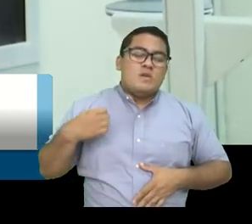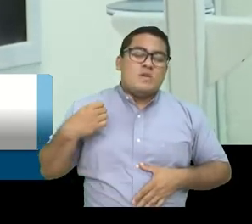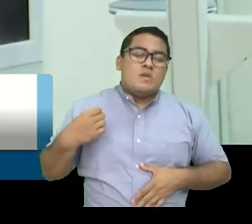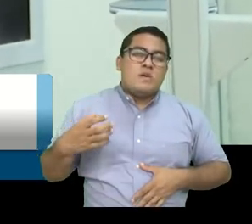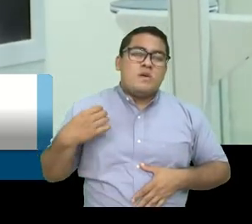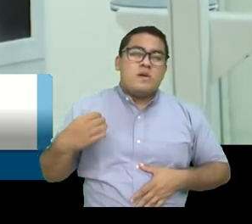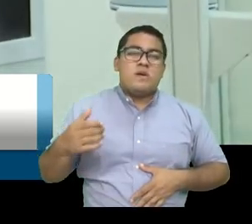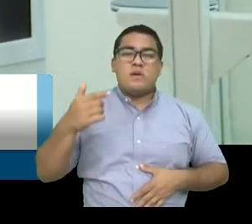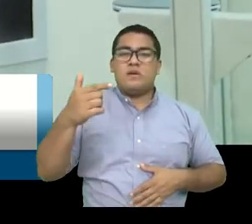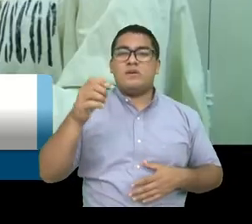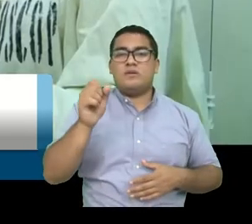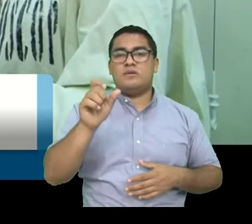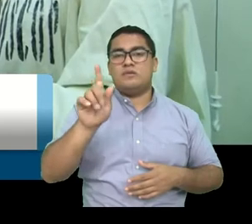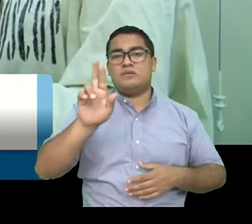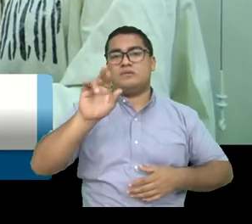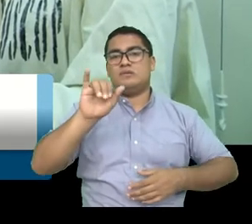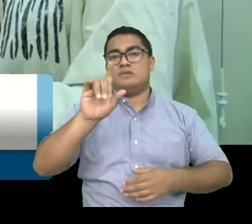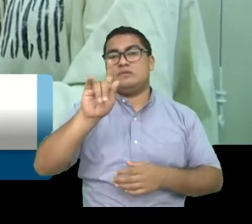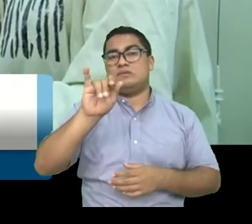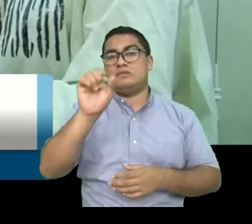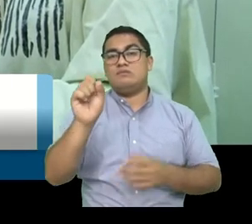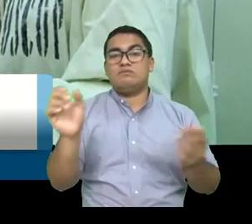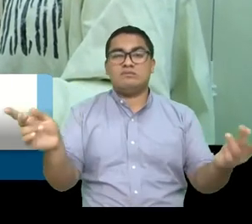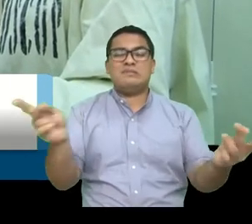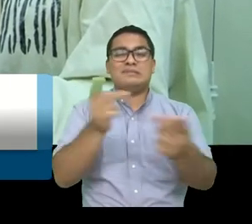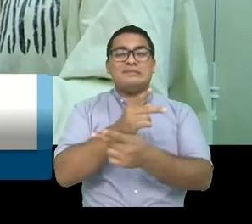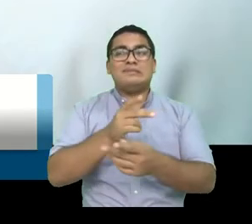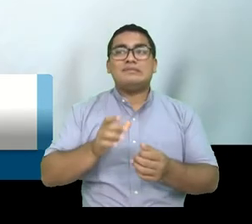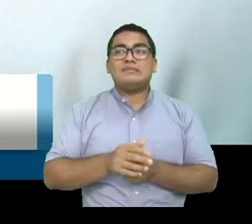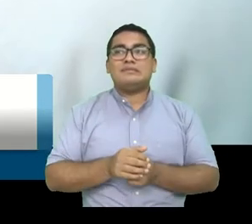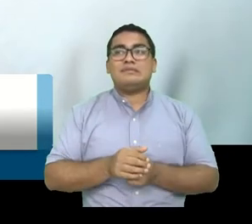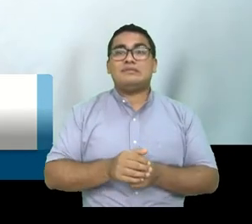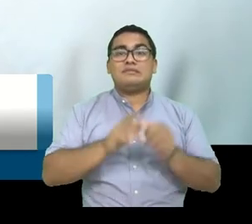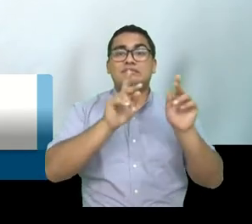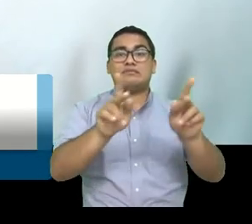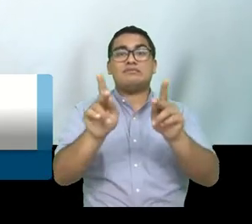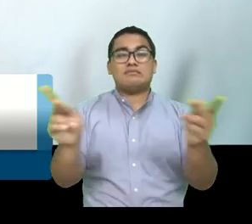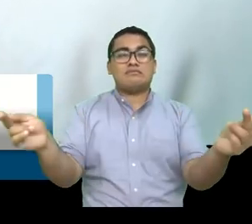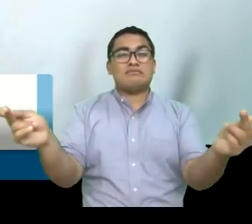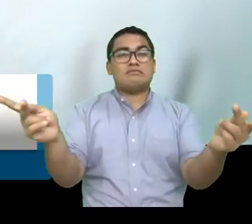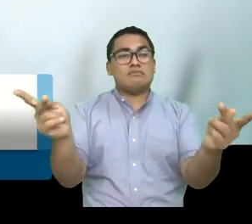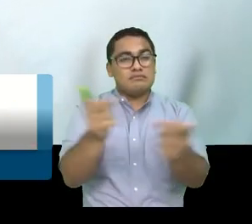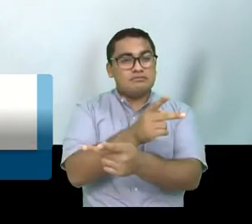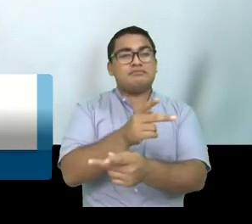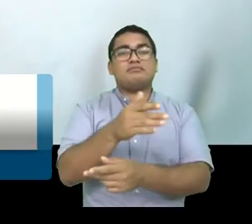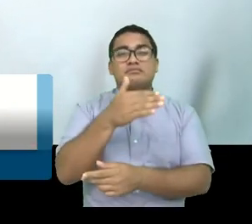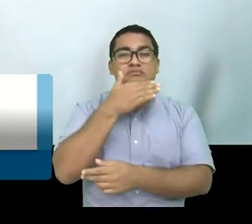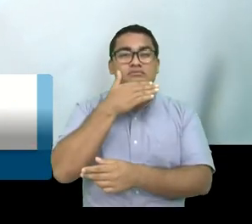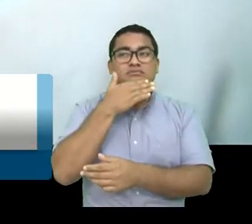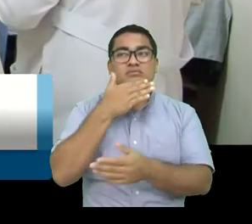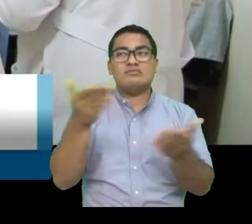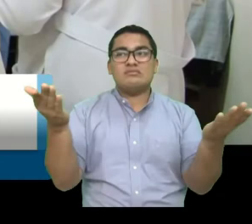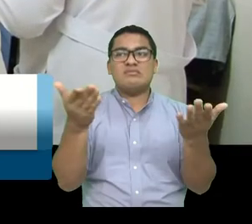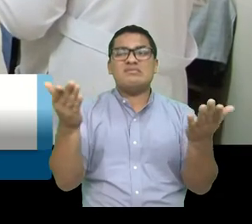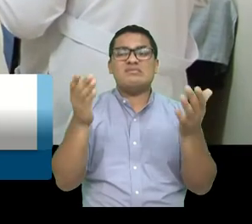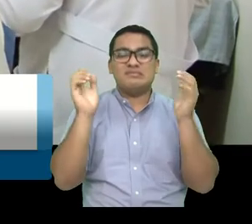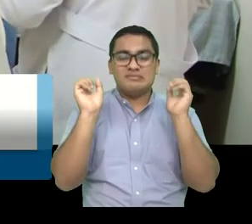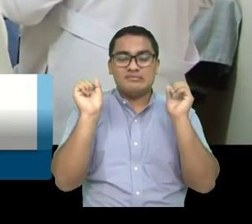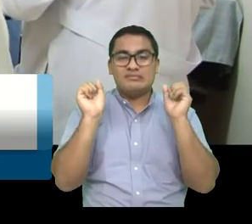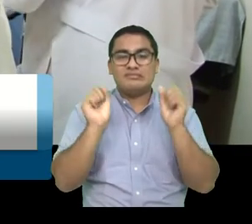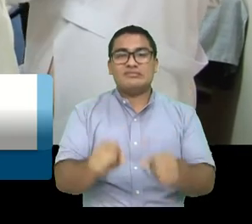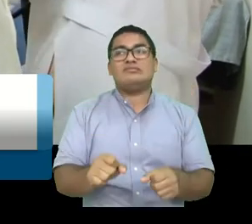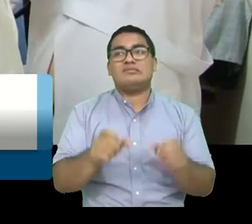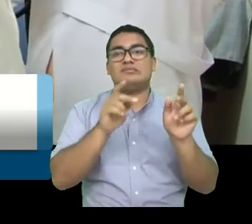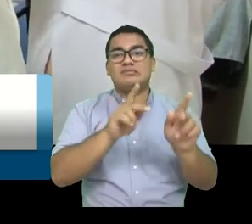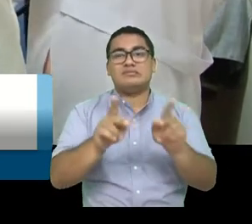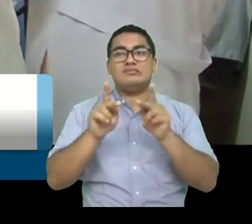de gastritis aguda. Ahora, ¿cómo sería la gastritis grave? ¿Qué consecuencia llevaría a una persona, a un